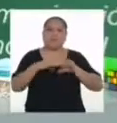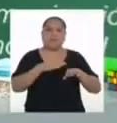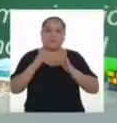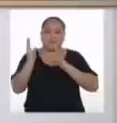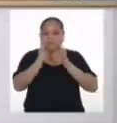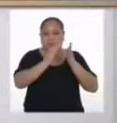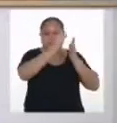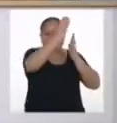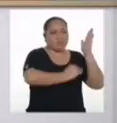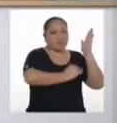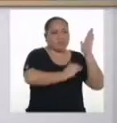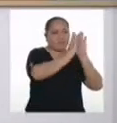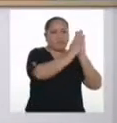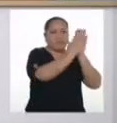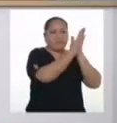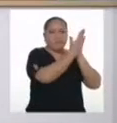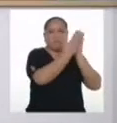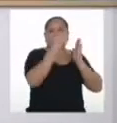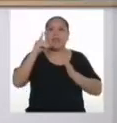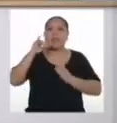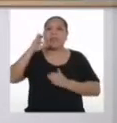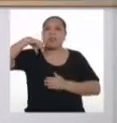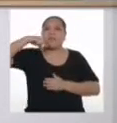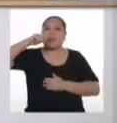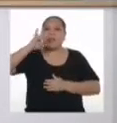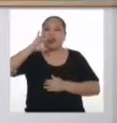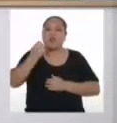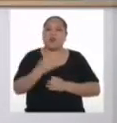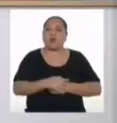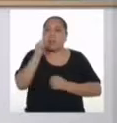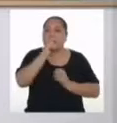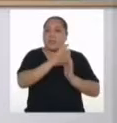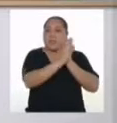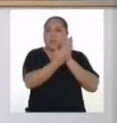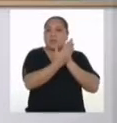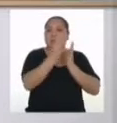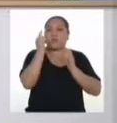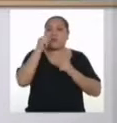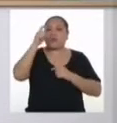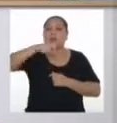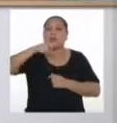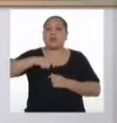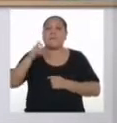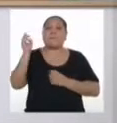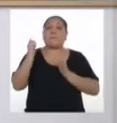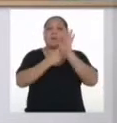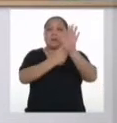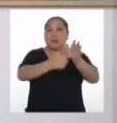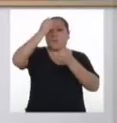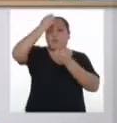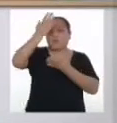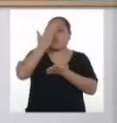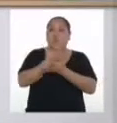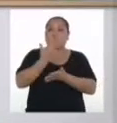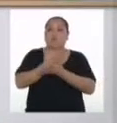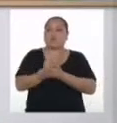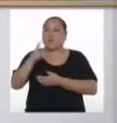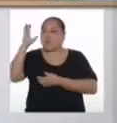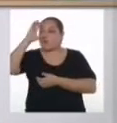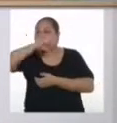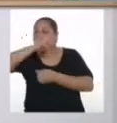para elaborar el díptico? En el díptico deben presentar información objetiva, sustentada en